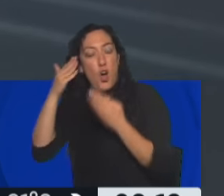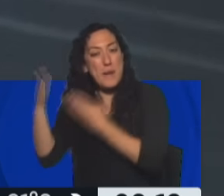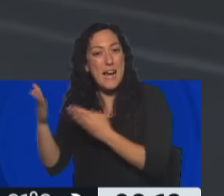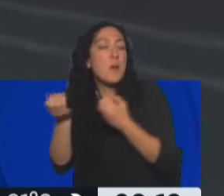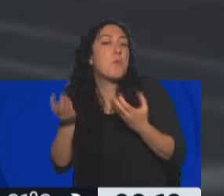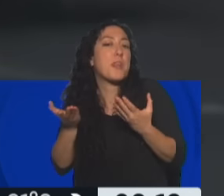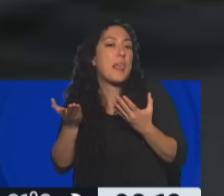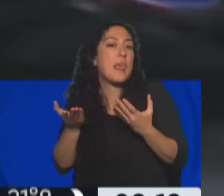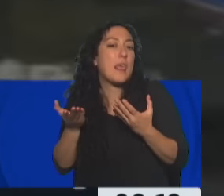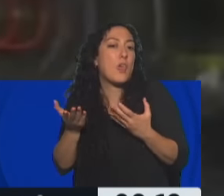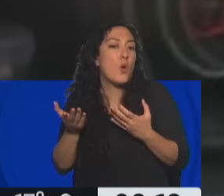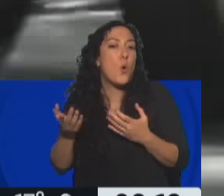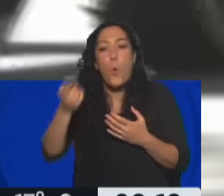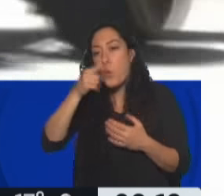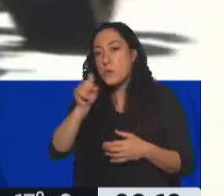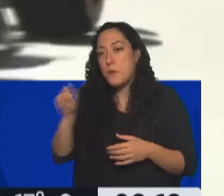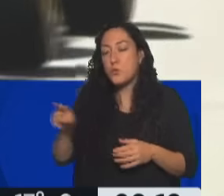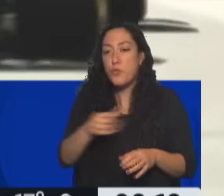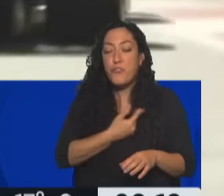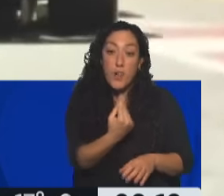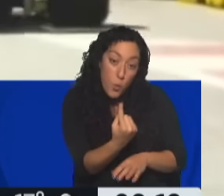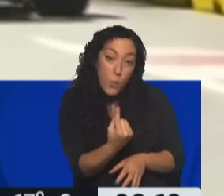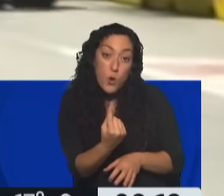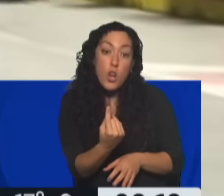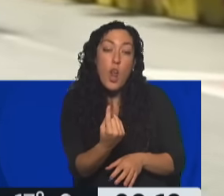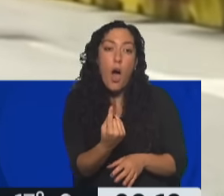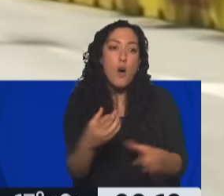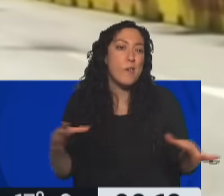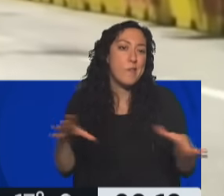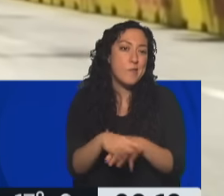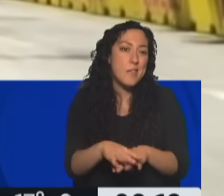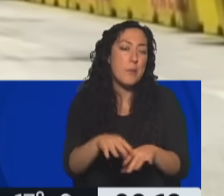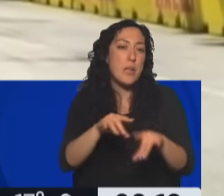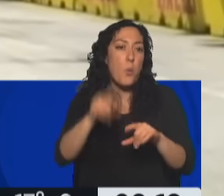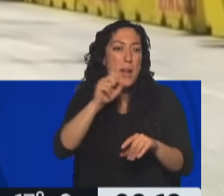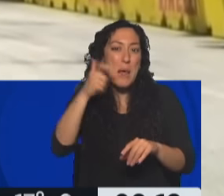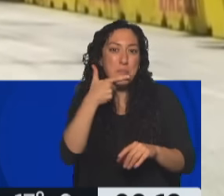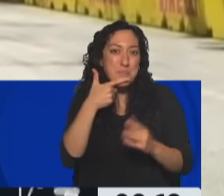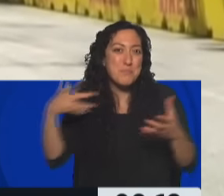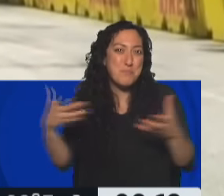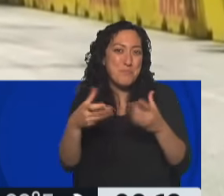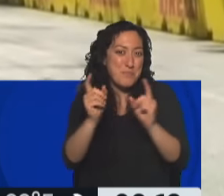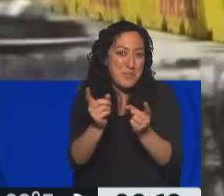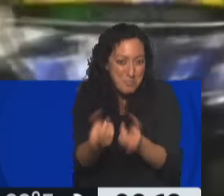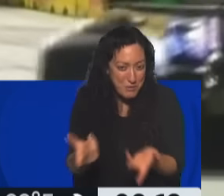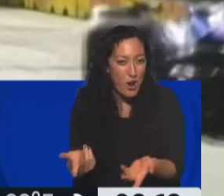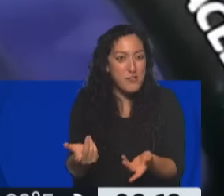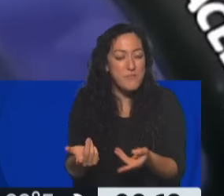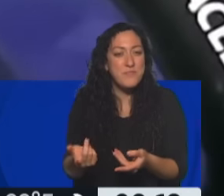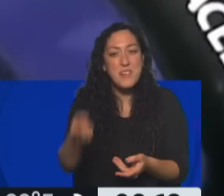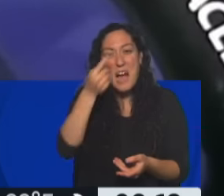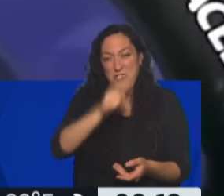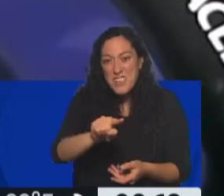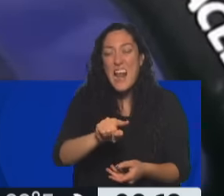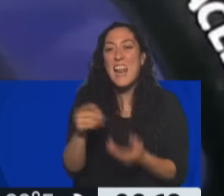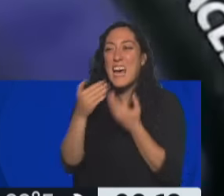escudería del Lole en la Fórmula 1, como dijimos recién, fue justamente Williams, a la que logró y llegó